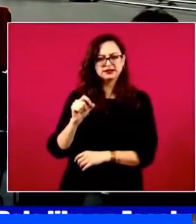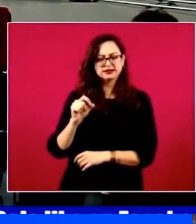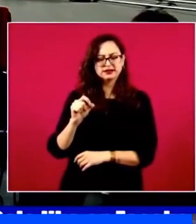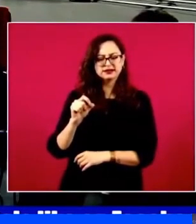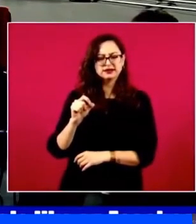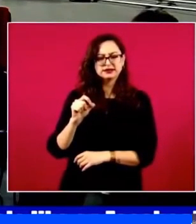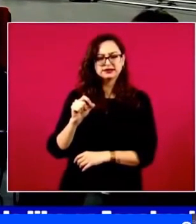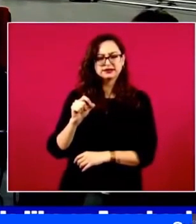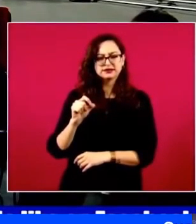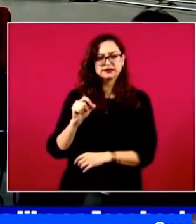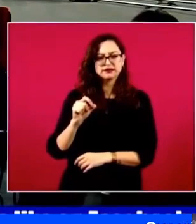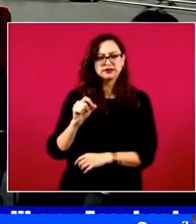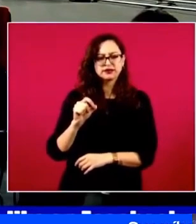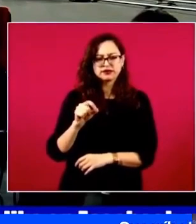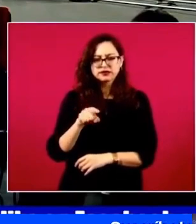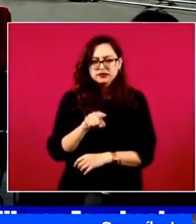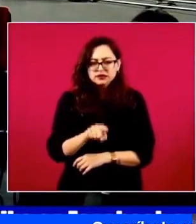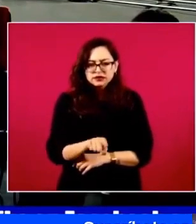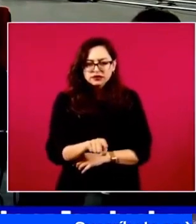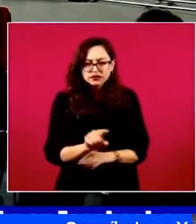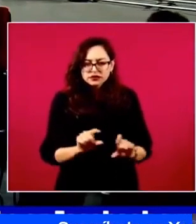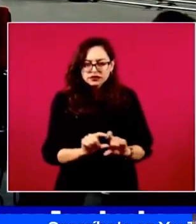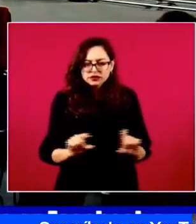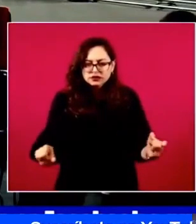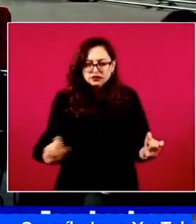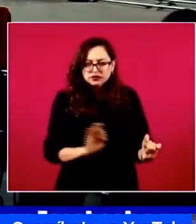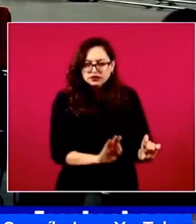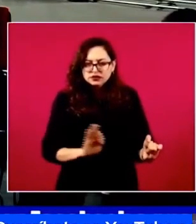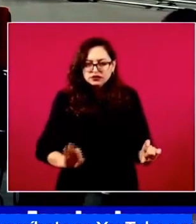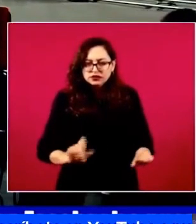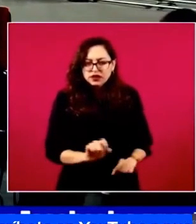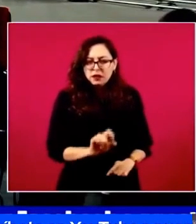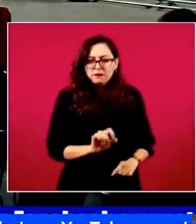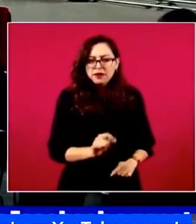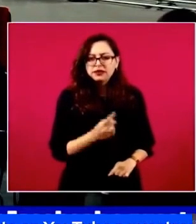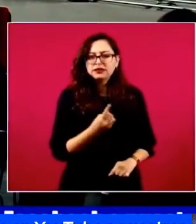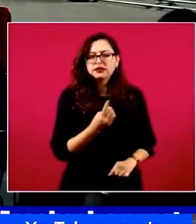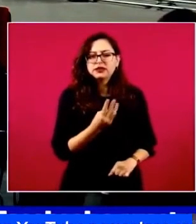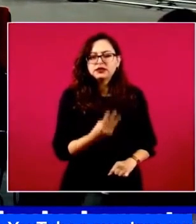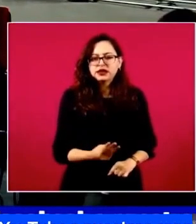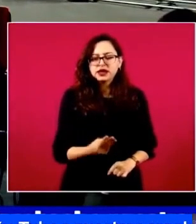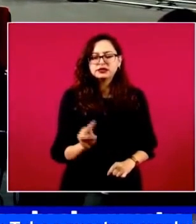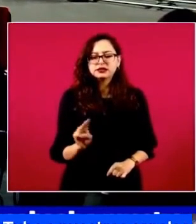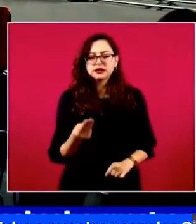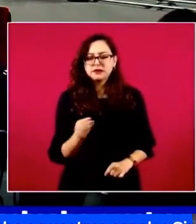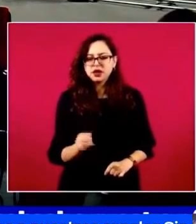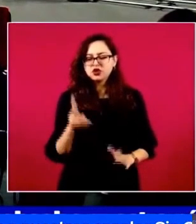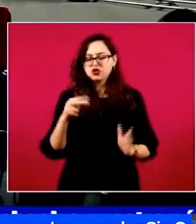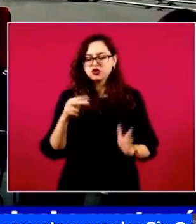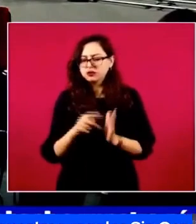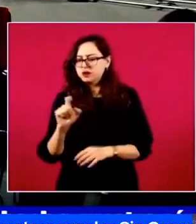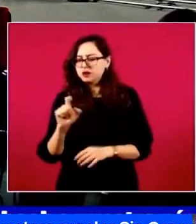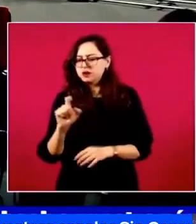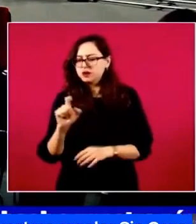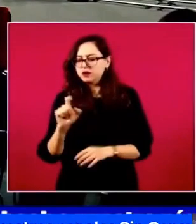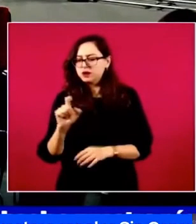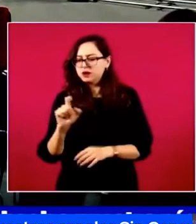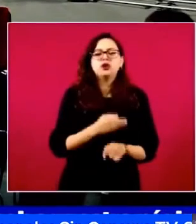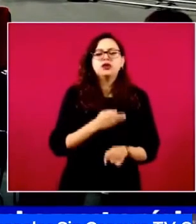23 de mayo del 20, a las 12. 23 de mayo del 20. ¿A cómo estamos ahora?